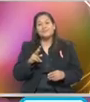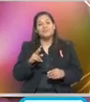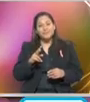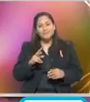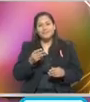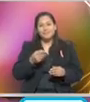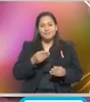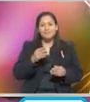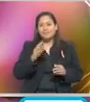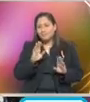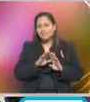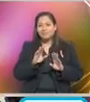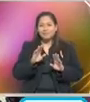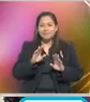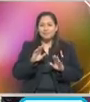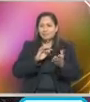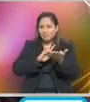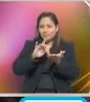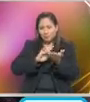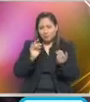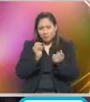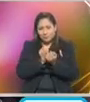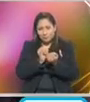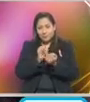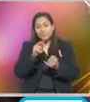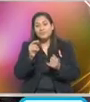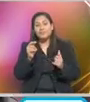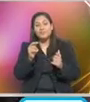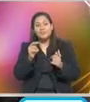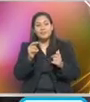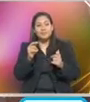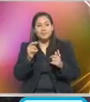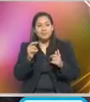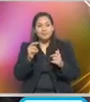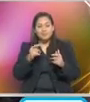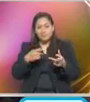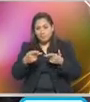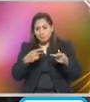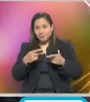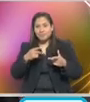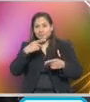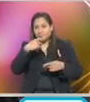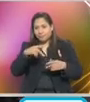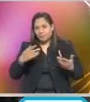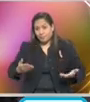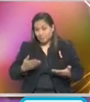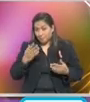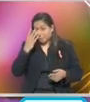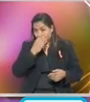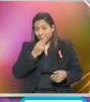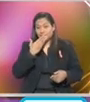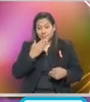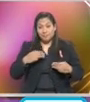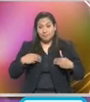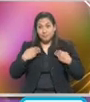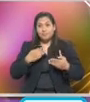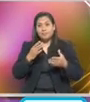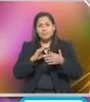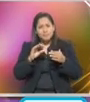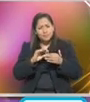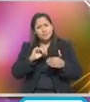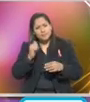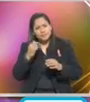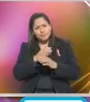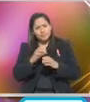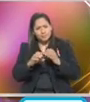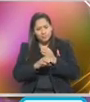van repartiendo y van colaborando también Así es. con la, digamos, con la elaboración de sus coreografías. Pues maravilloso, chicos. Y cuéntenme otra